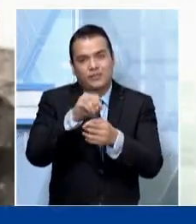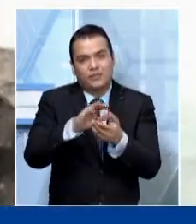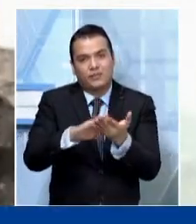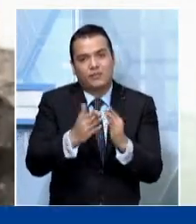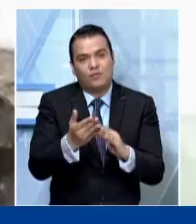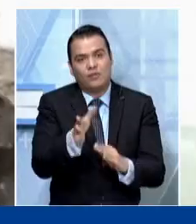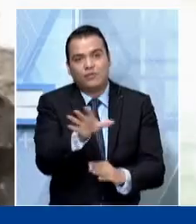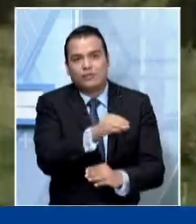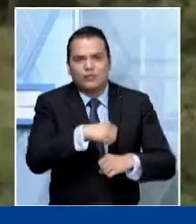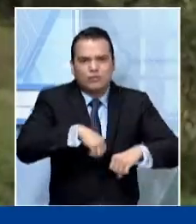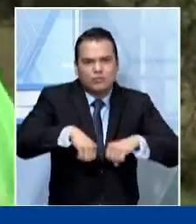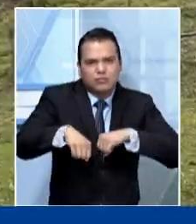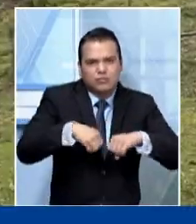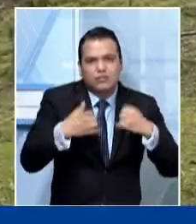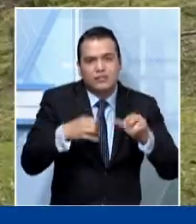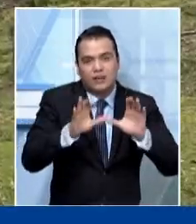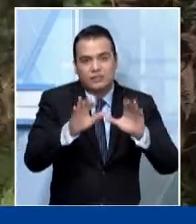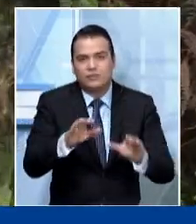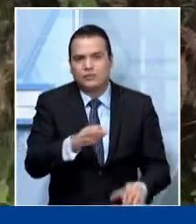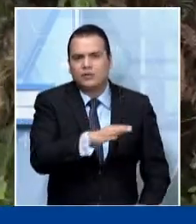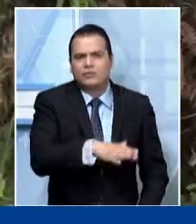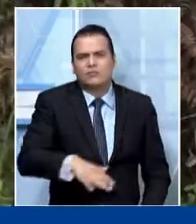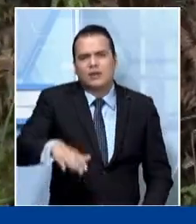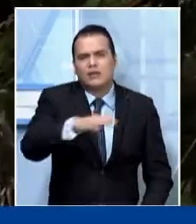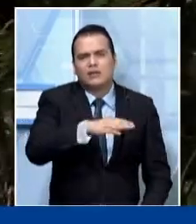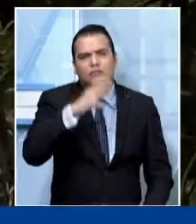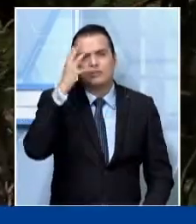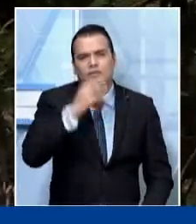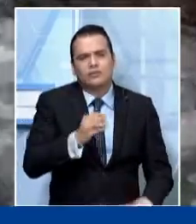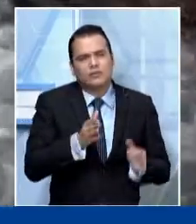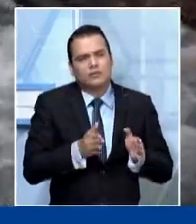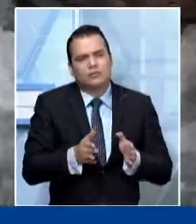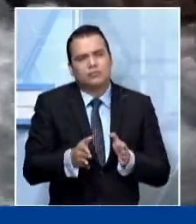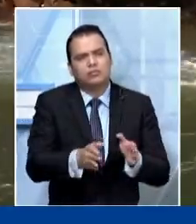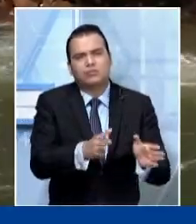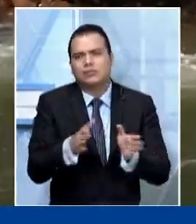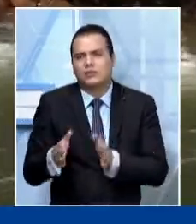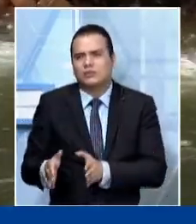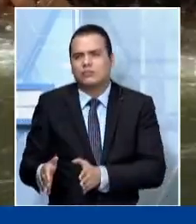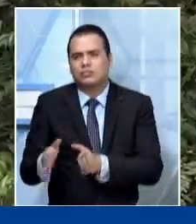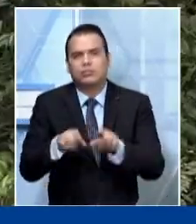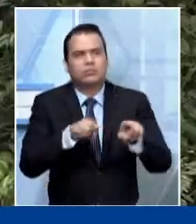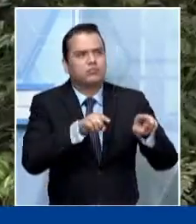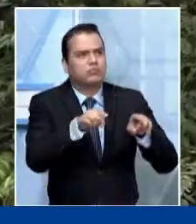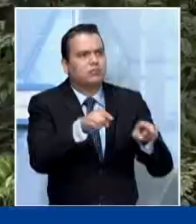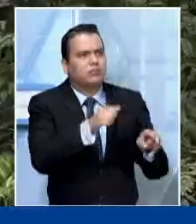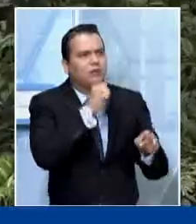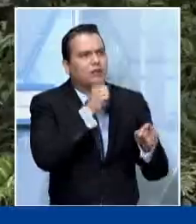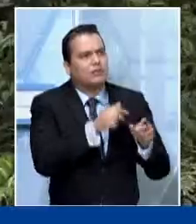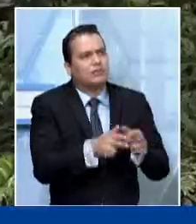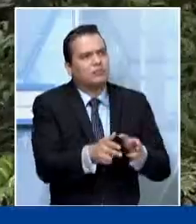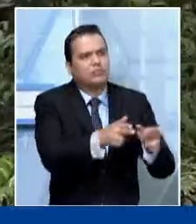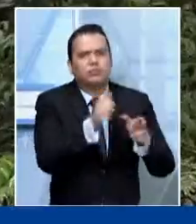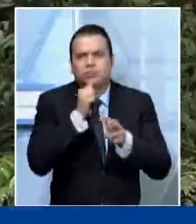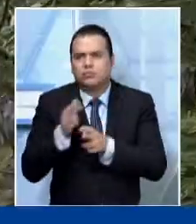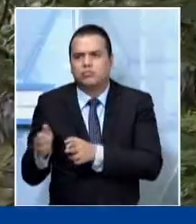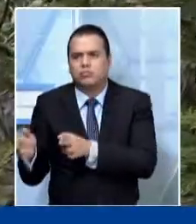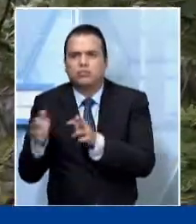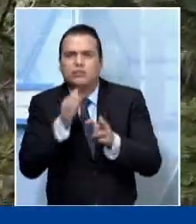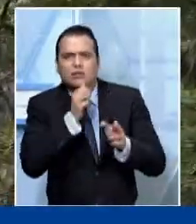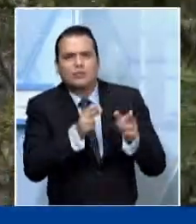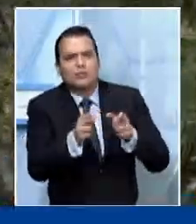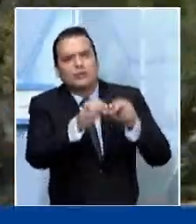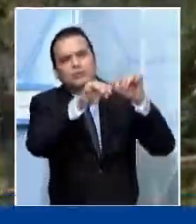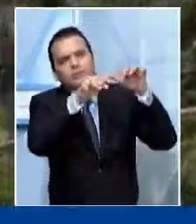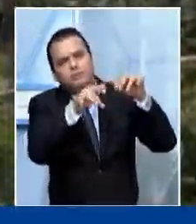pujante y con esperanza. El paisaje está compuesto por largos caminos que conducen a un sinfín de charcos, además de la cascada de las brisas nombradas y por